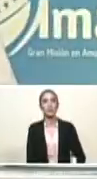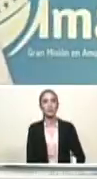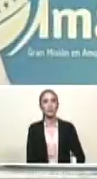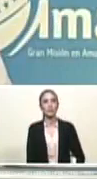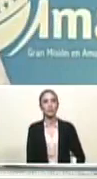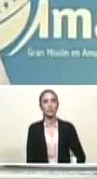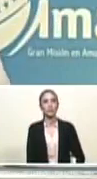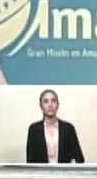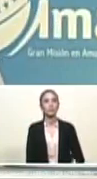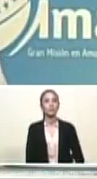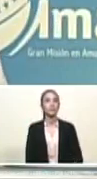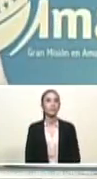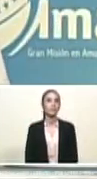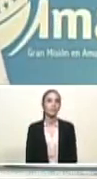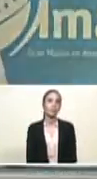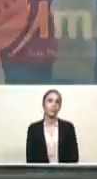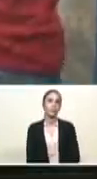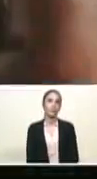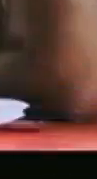rueda video.